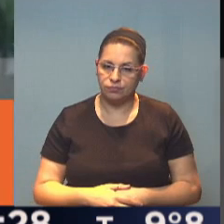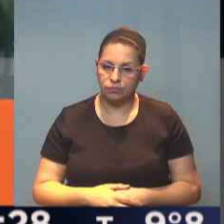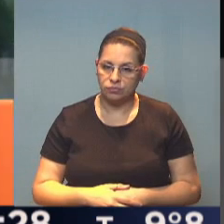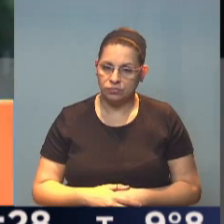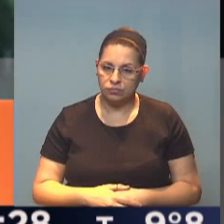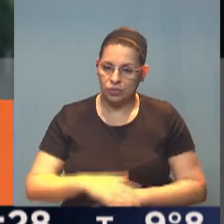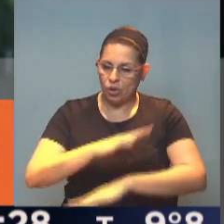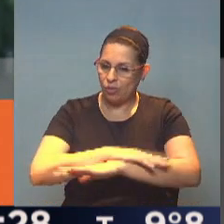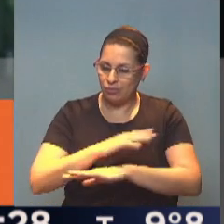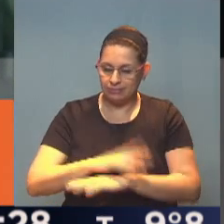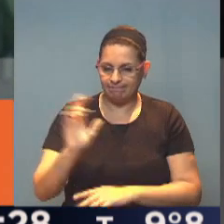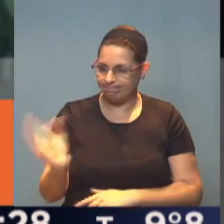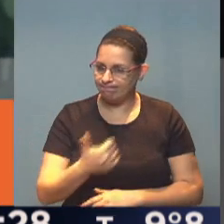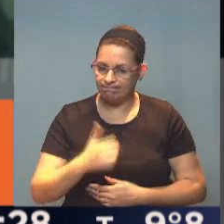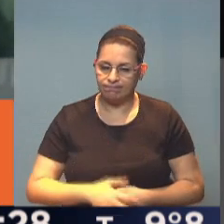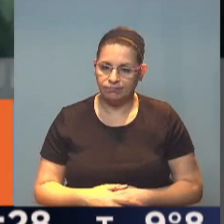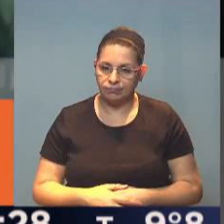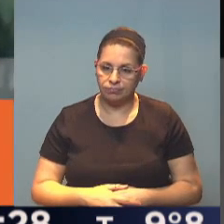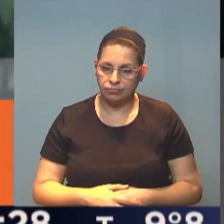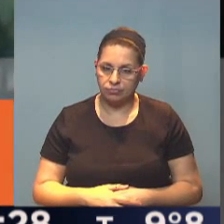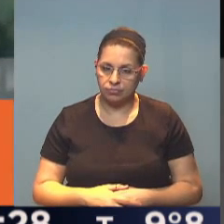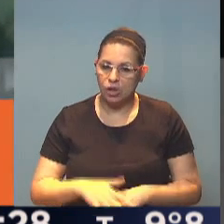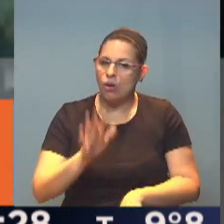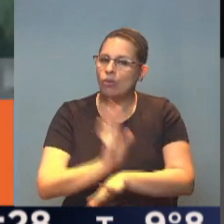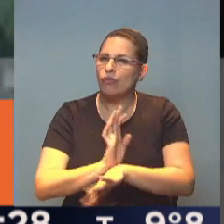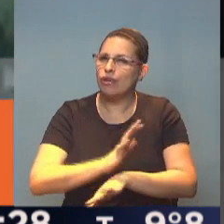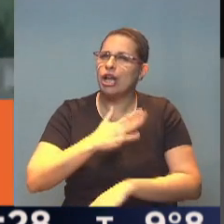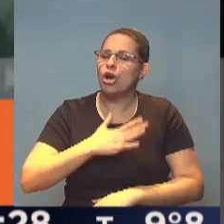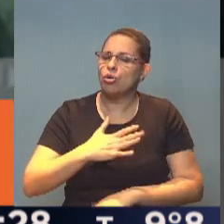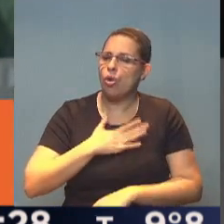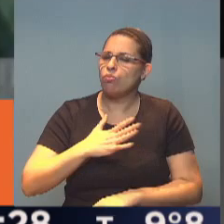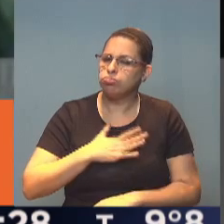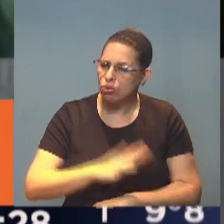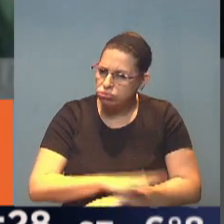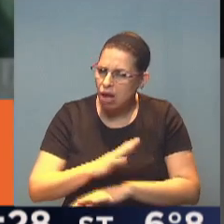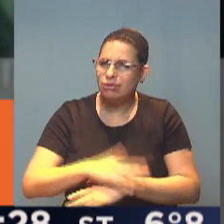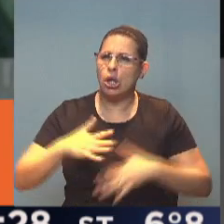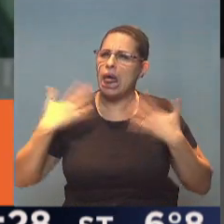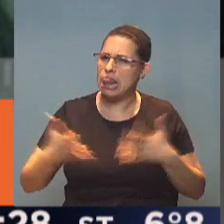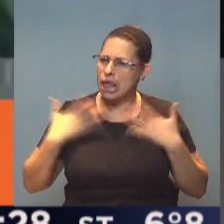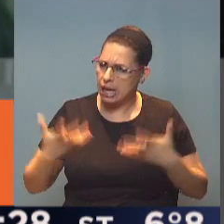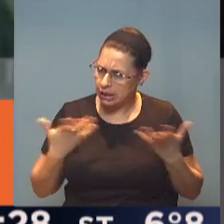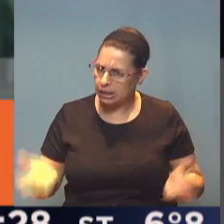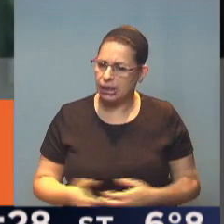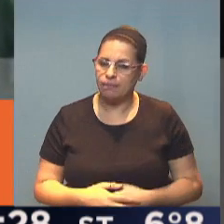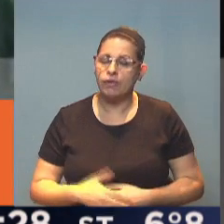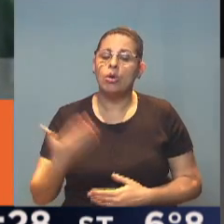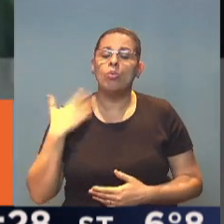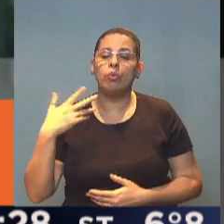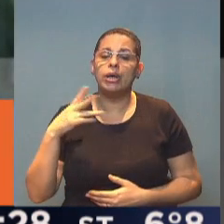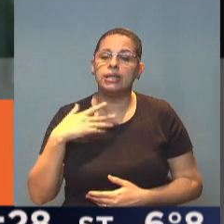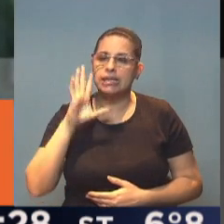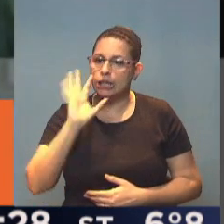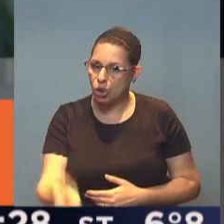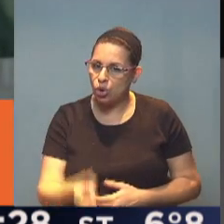Comportamiento inobjetable, más bien un comportamiento entusiasta, alegre. Pudimos ver en